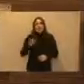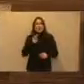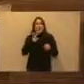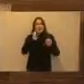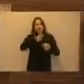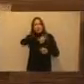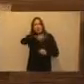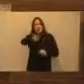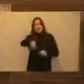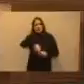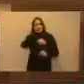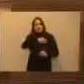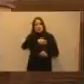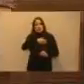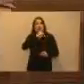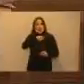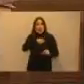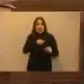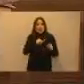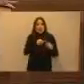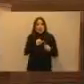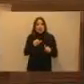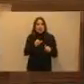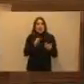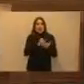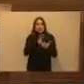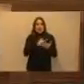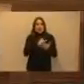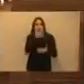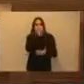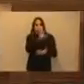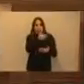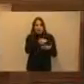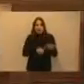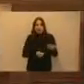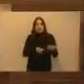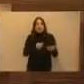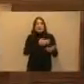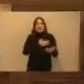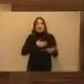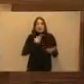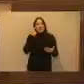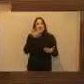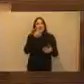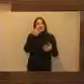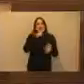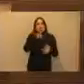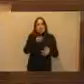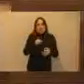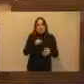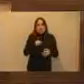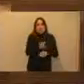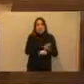más, que denuncia esta semana la revista Atlántica 22. Nos gustaría que nos confirmase si eso no es cierto. Jaime Rabanal, consejero de Hacienda entre